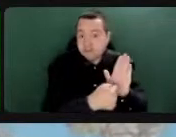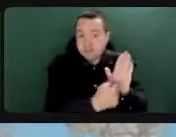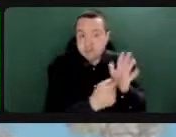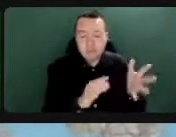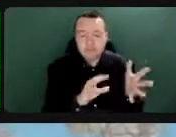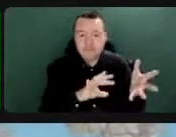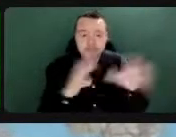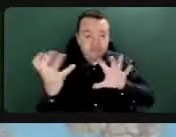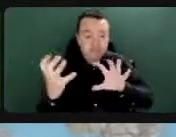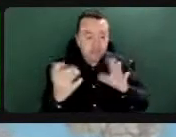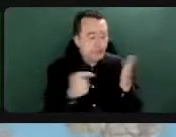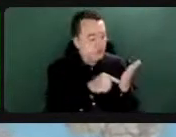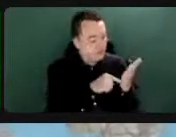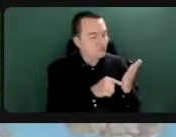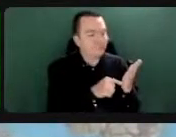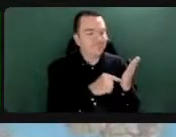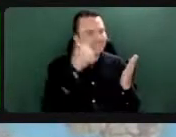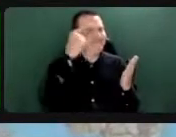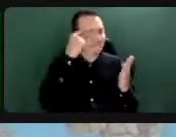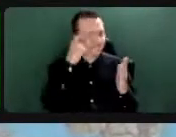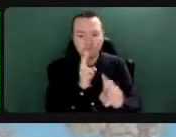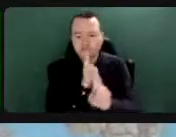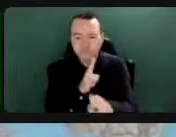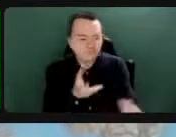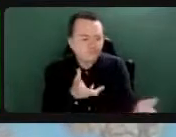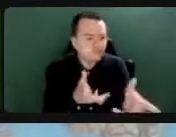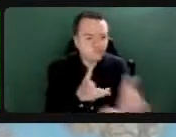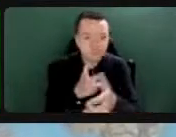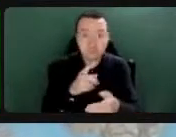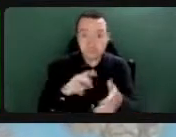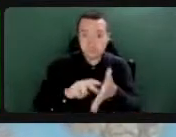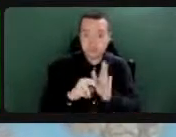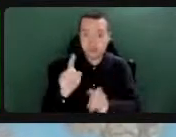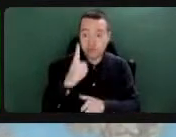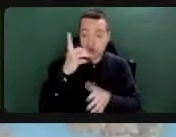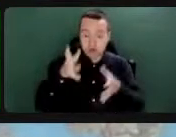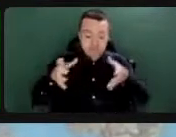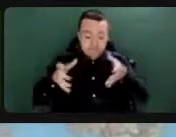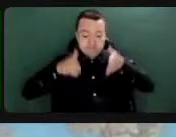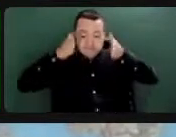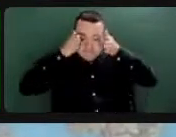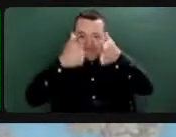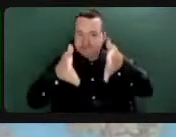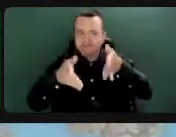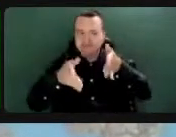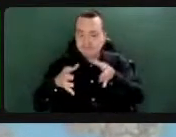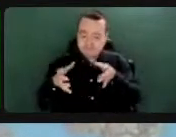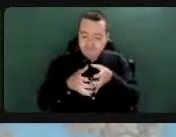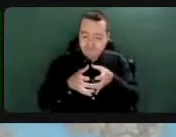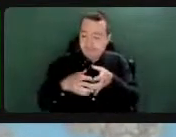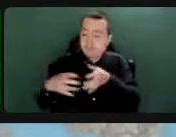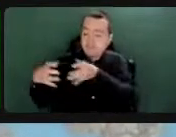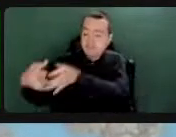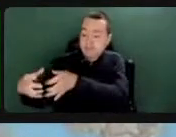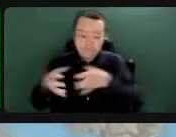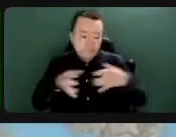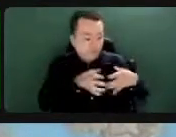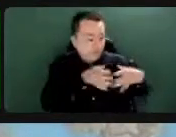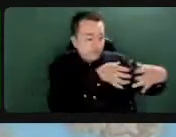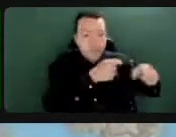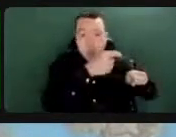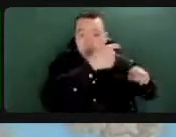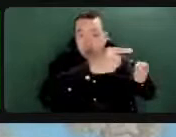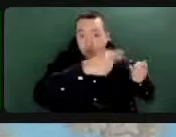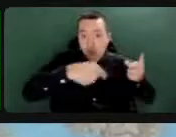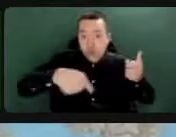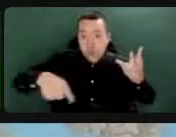es siempre multisectorial, y al mismo tiempo utilizar esos datos para producir información. Y luego